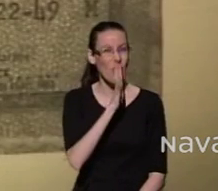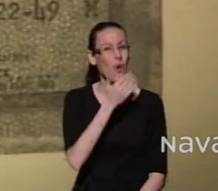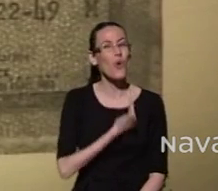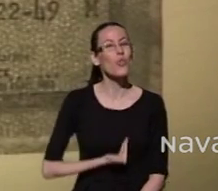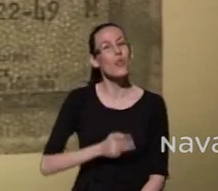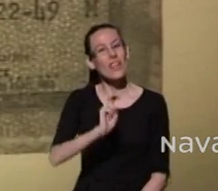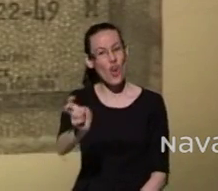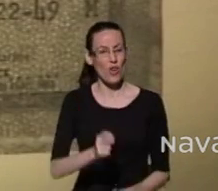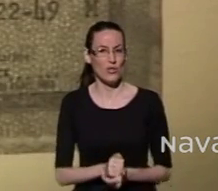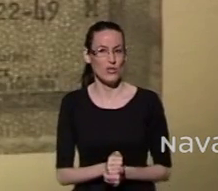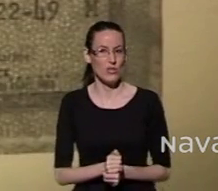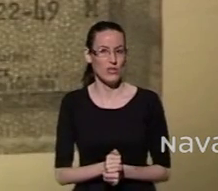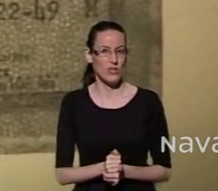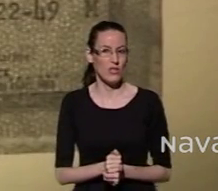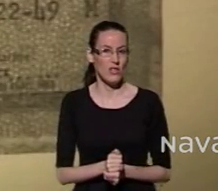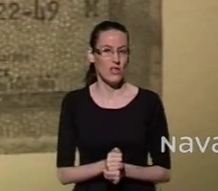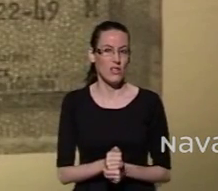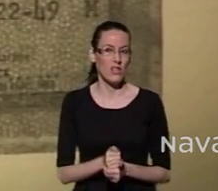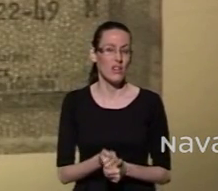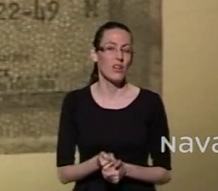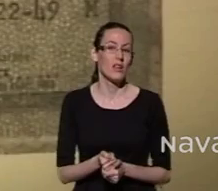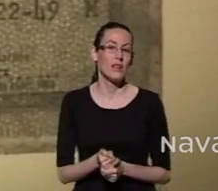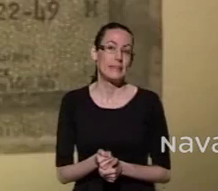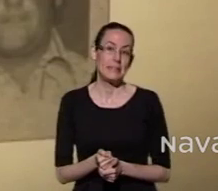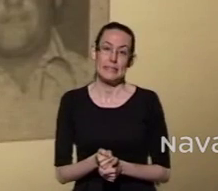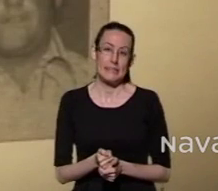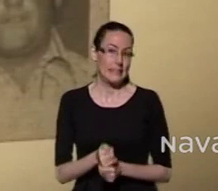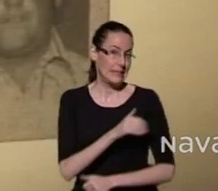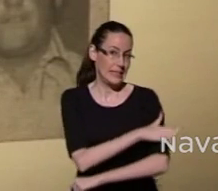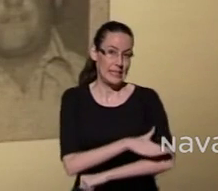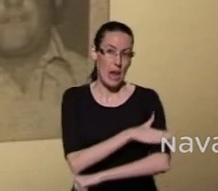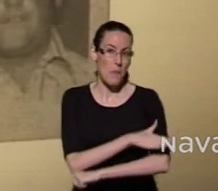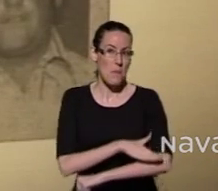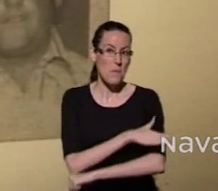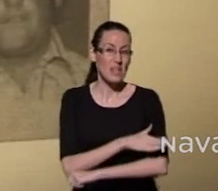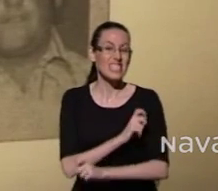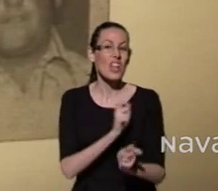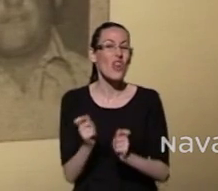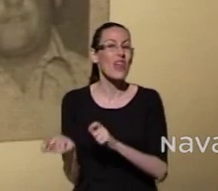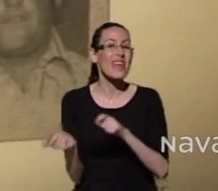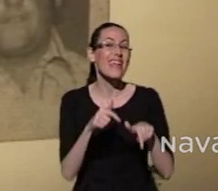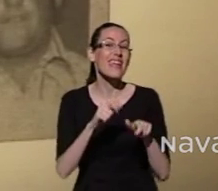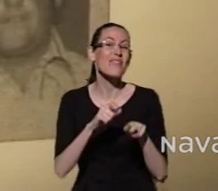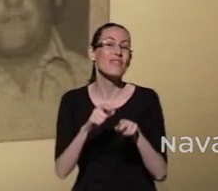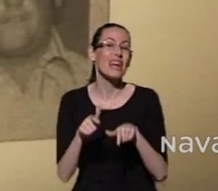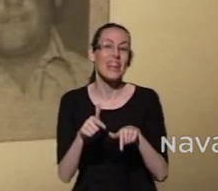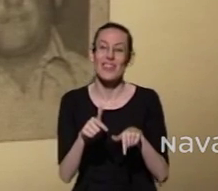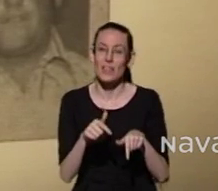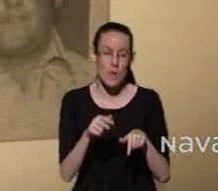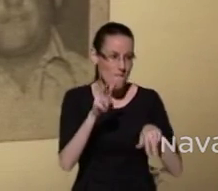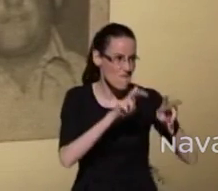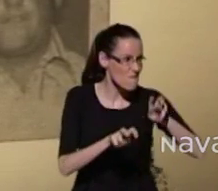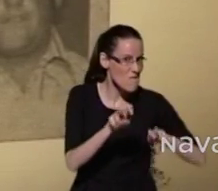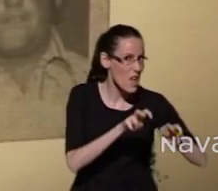y no me querían dejar, la emigra me andaba buscando y tuve como escapado así, pues tuve que ir a Arizona. Sí,